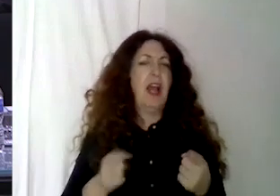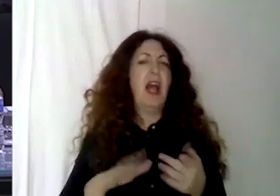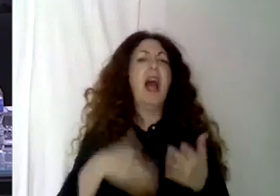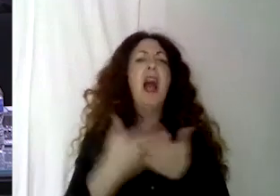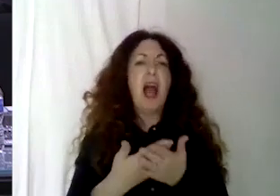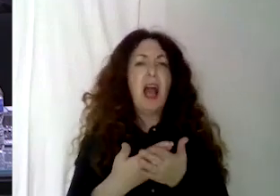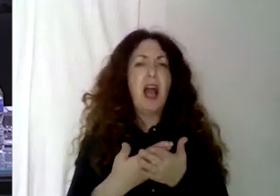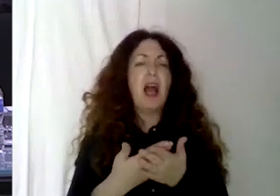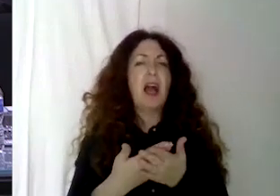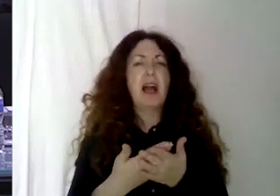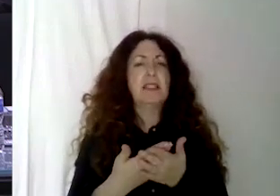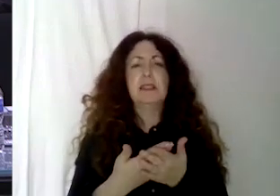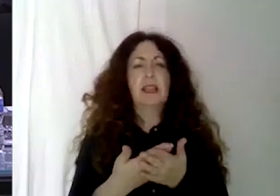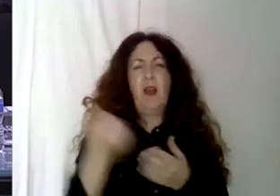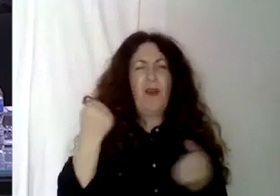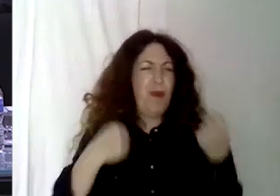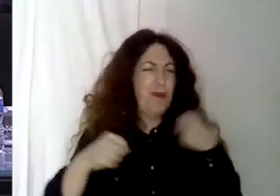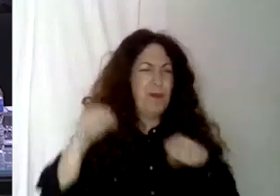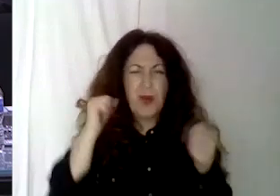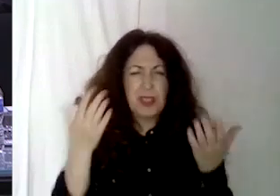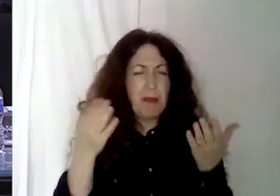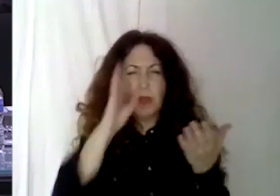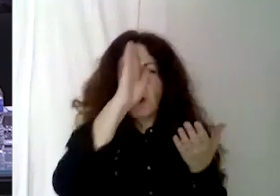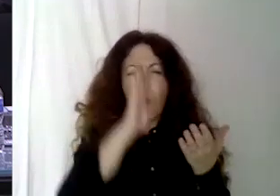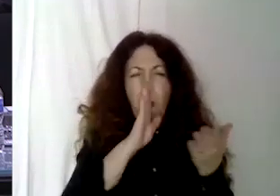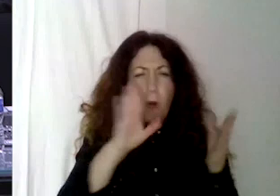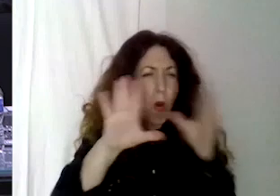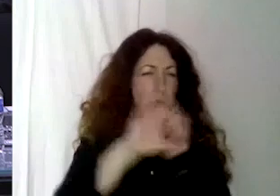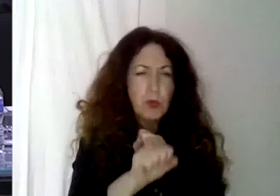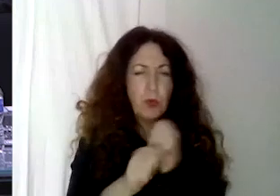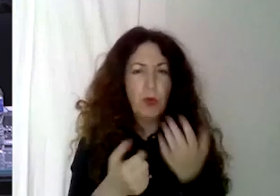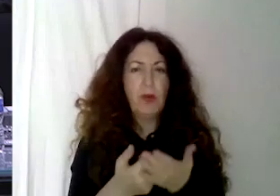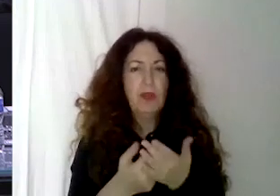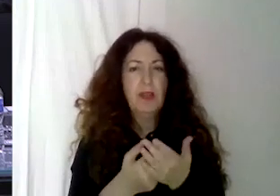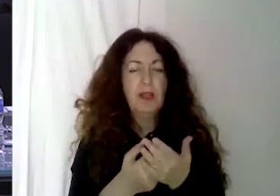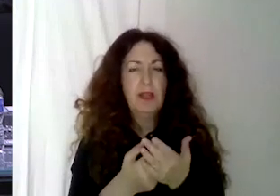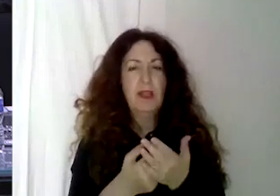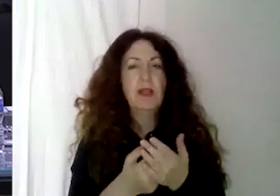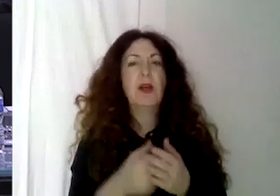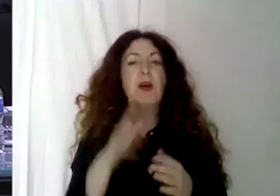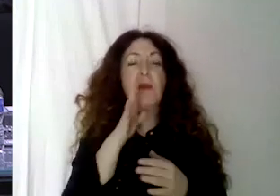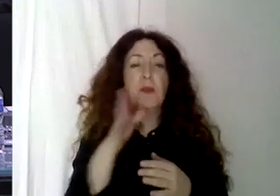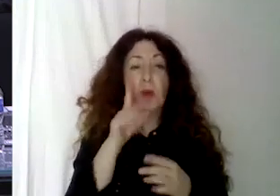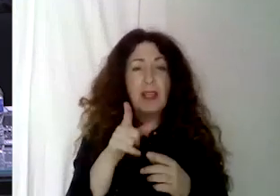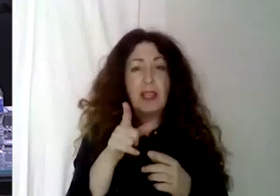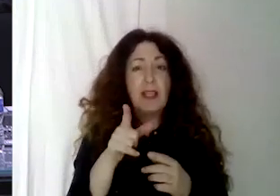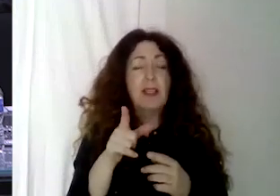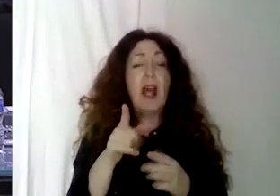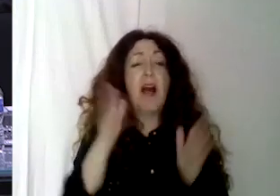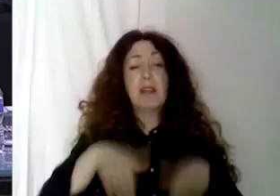llevar a los confines del comportamiento y al suicidio, porque en uno de esos arrebatos